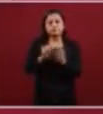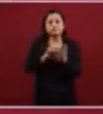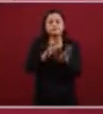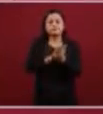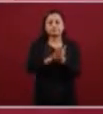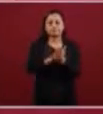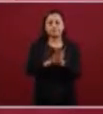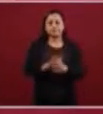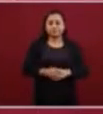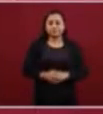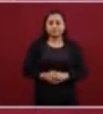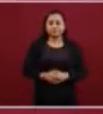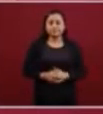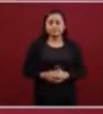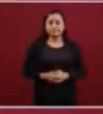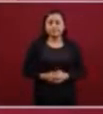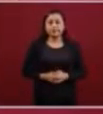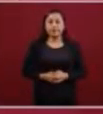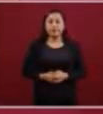en la